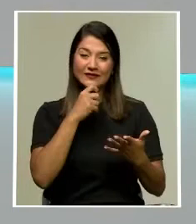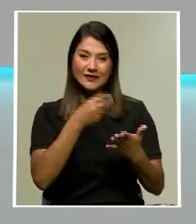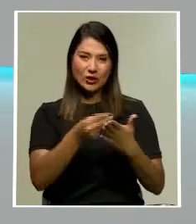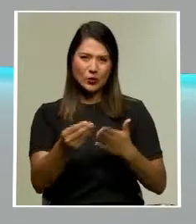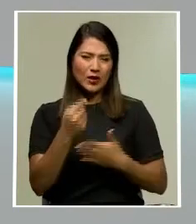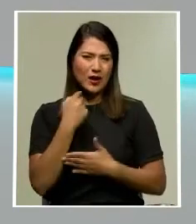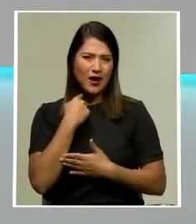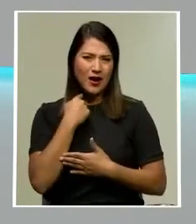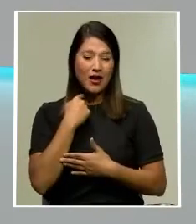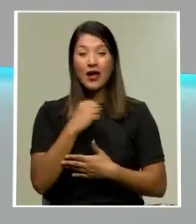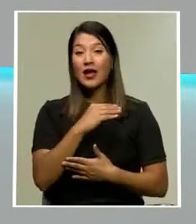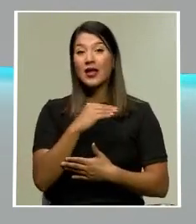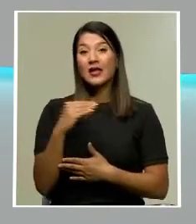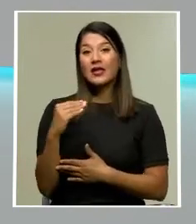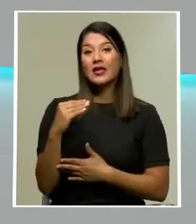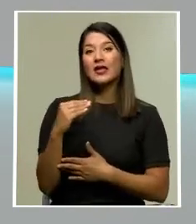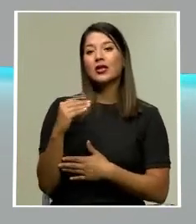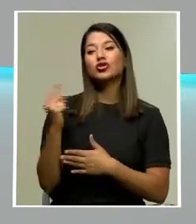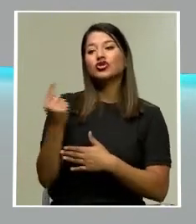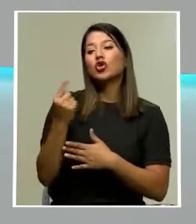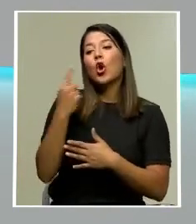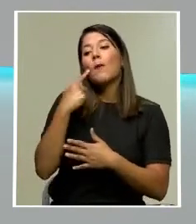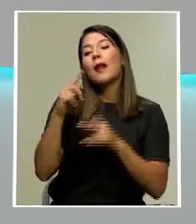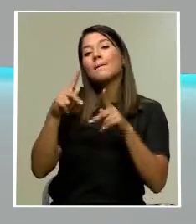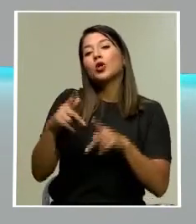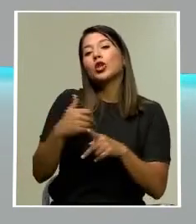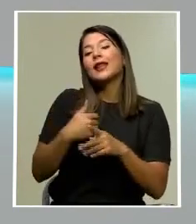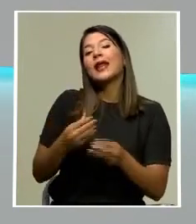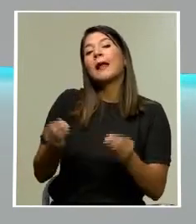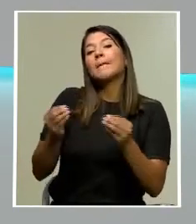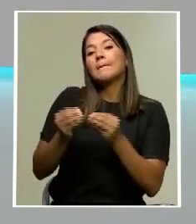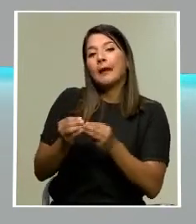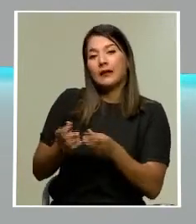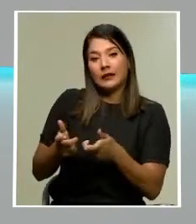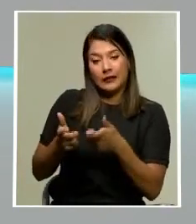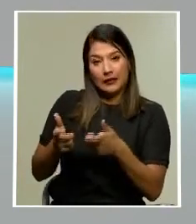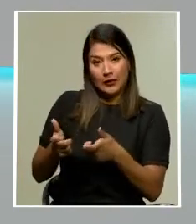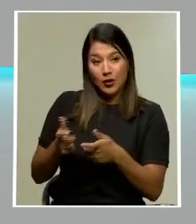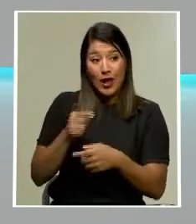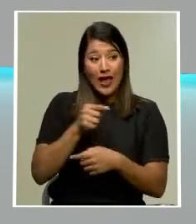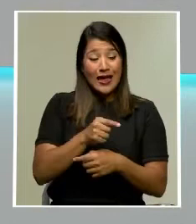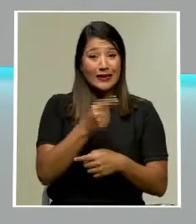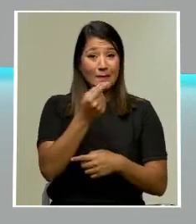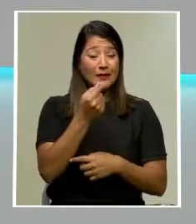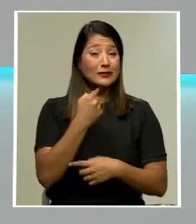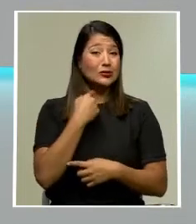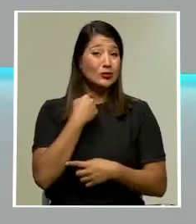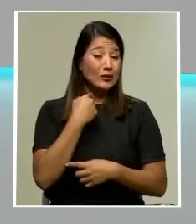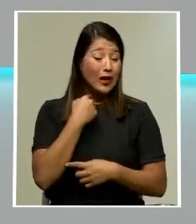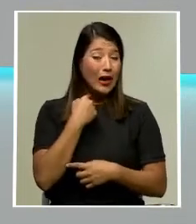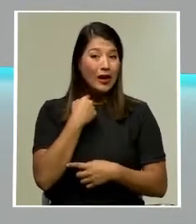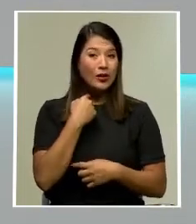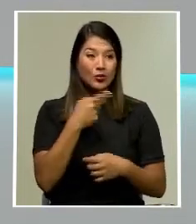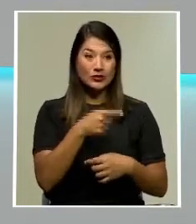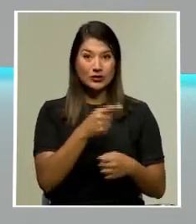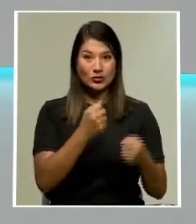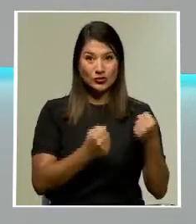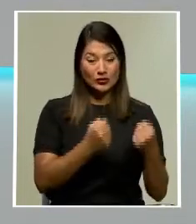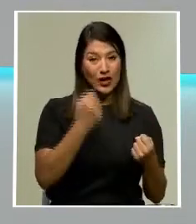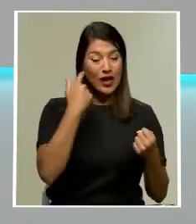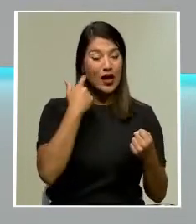sectores con mayor poder adquisitivo. El elevado precio de los carros y vehículos de carga o de transporte de